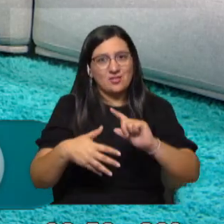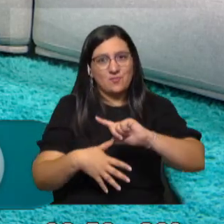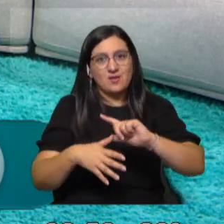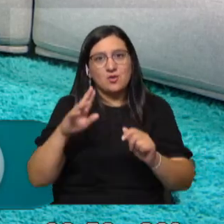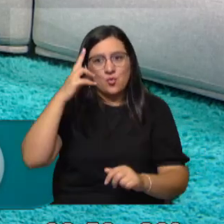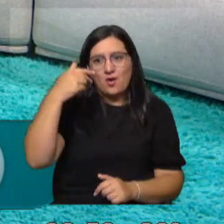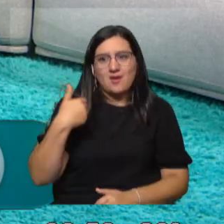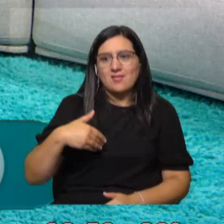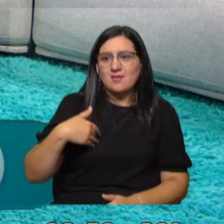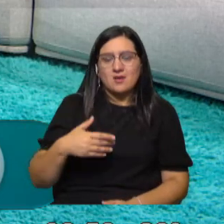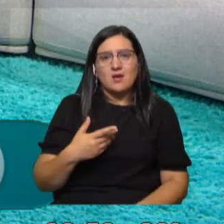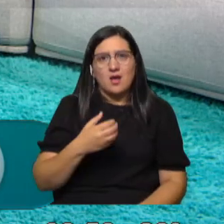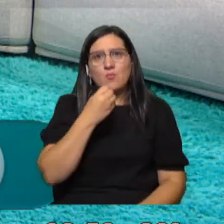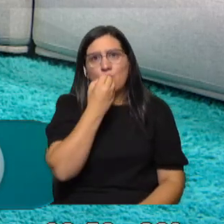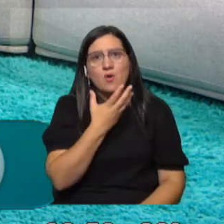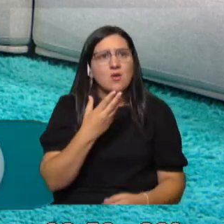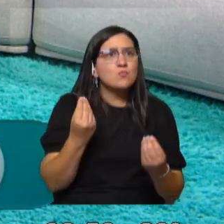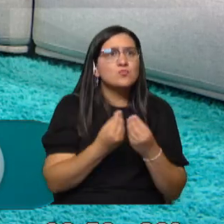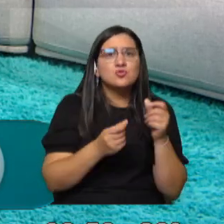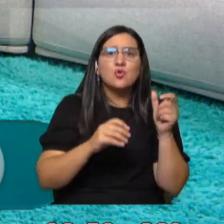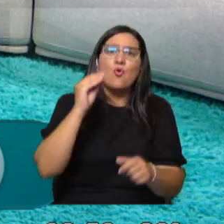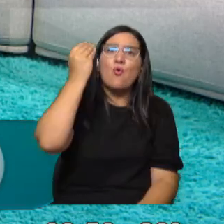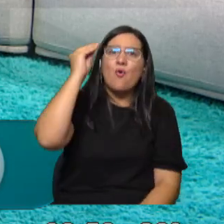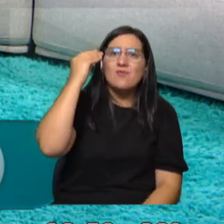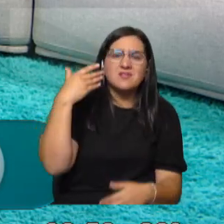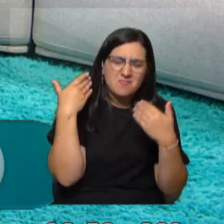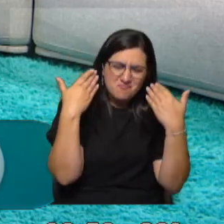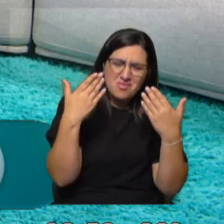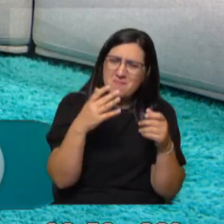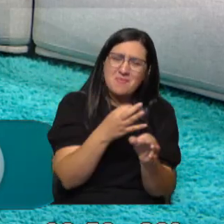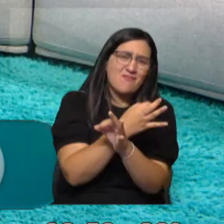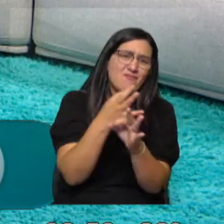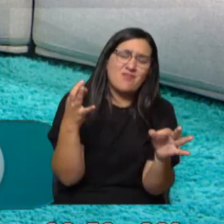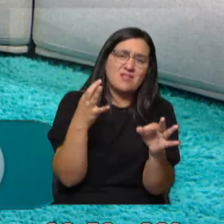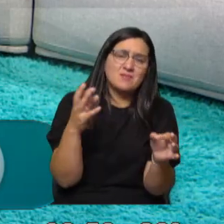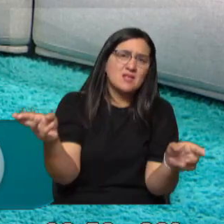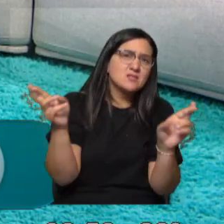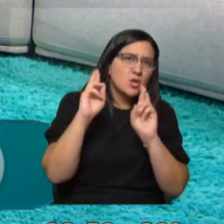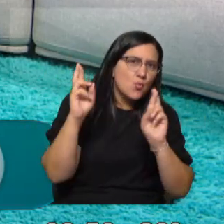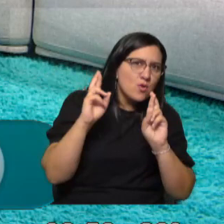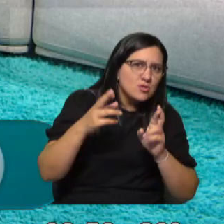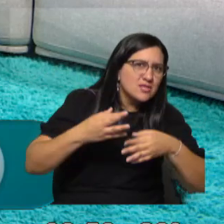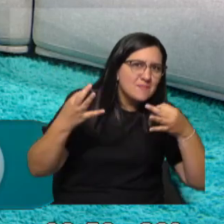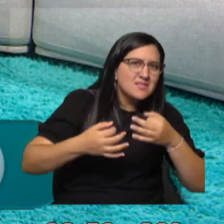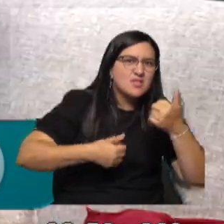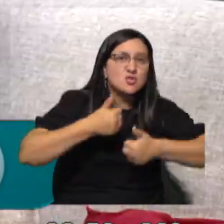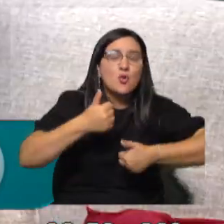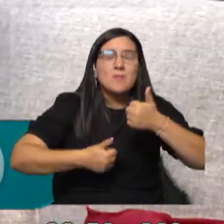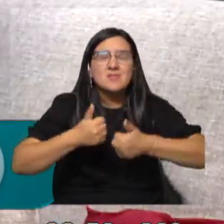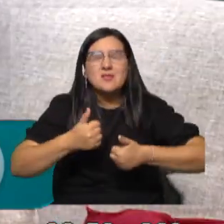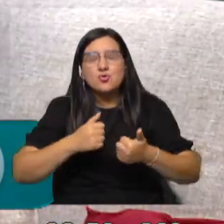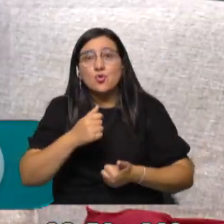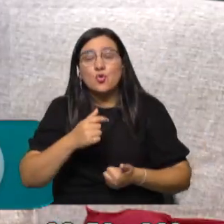Uruguay, en Argentina. Tenemos un talento enorme. Hay un montón de pibes que pueden perfectamente hacer efectos compitiendo con las